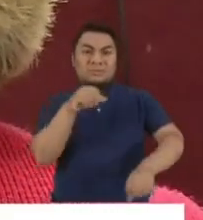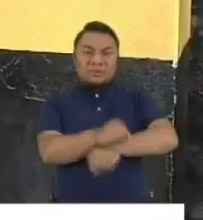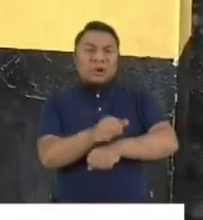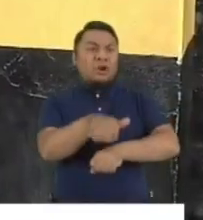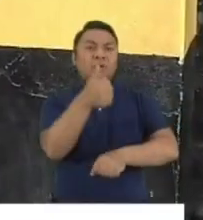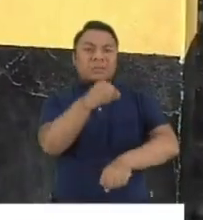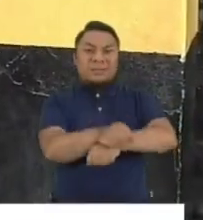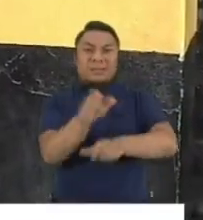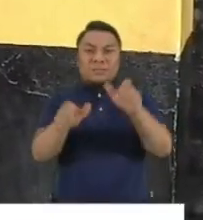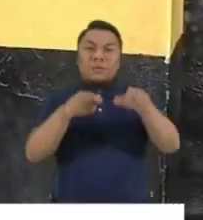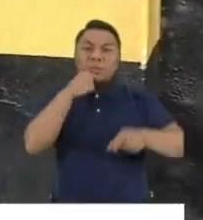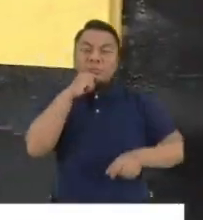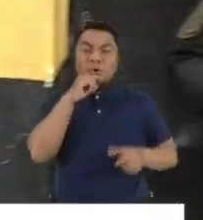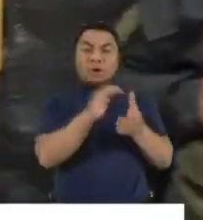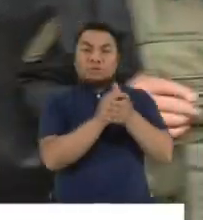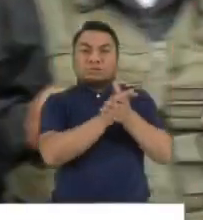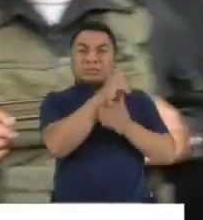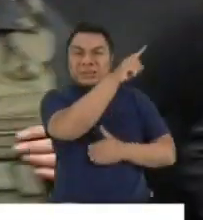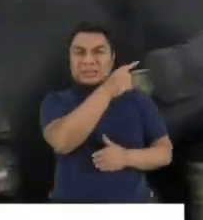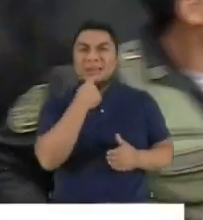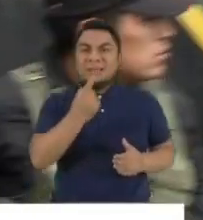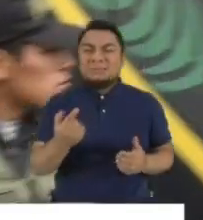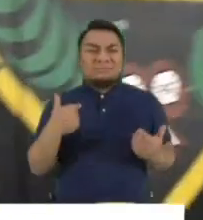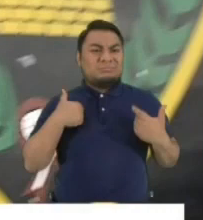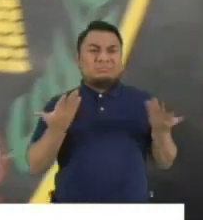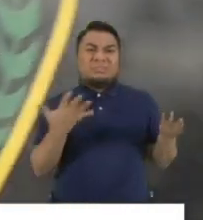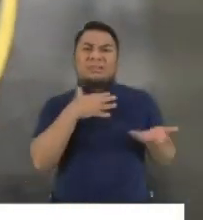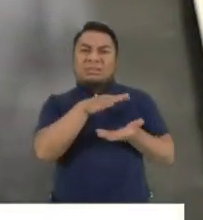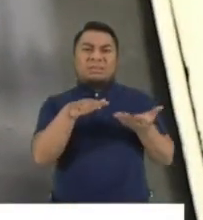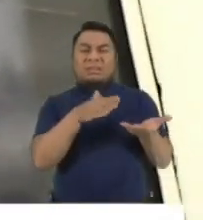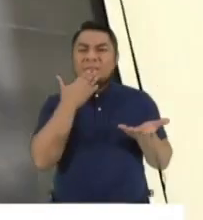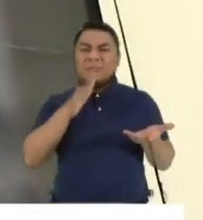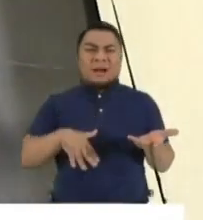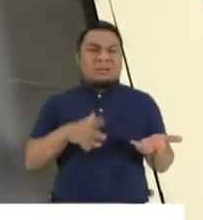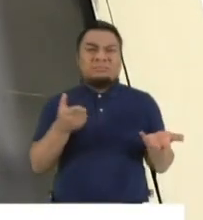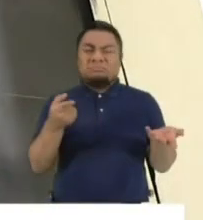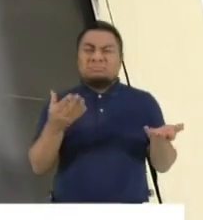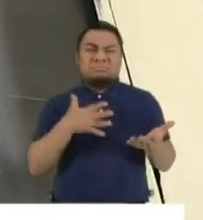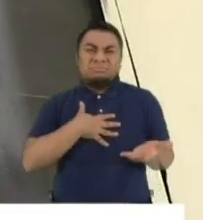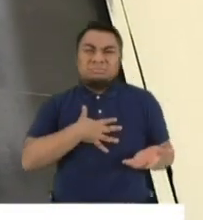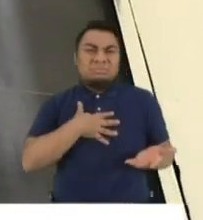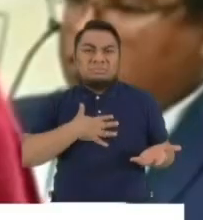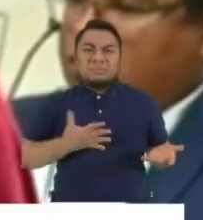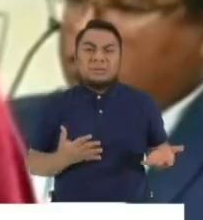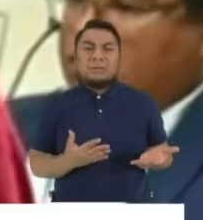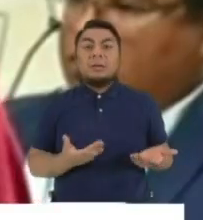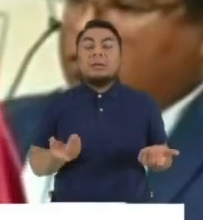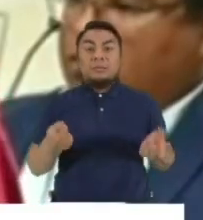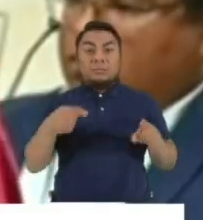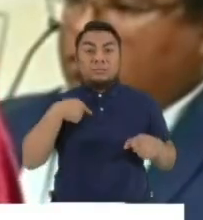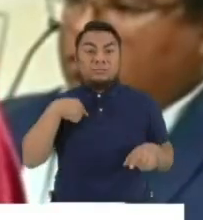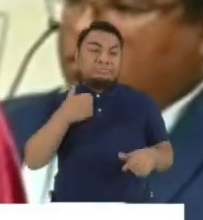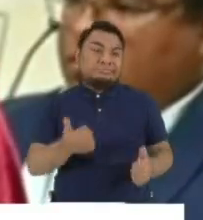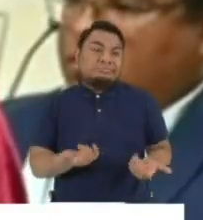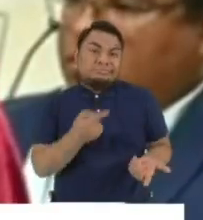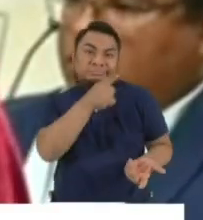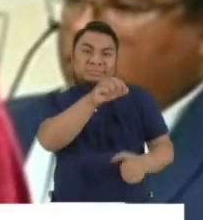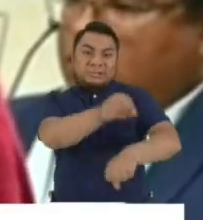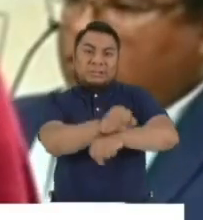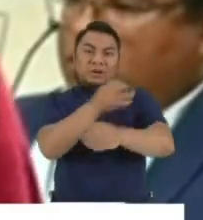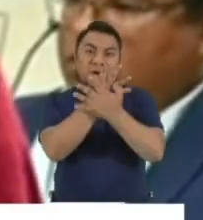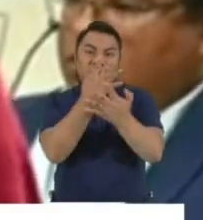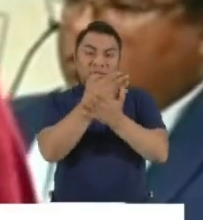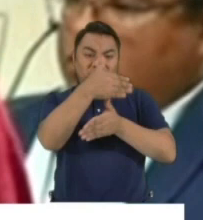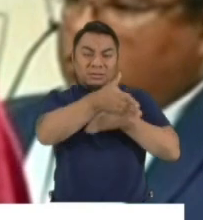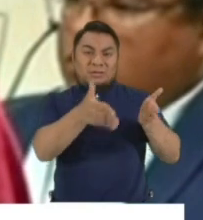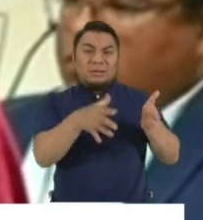otras internas en el penal de Chorrillos. Afirmó que están hacinadas. En el alero donde vivo en este momento